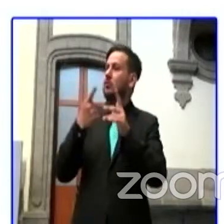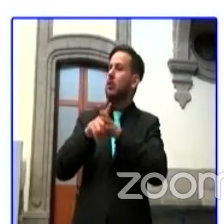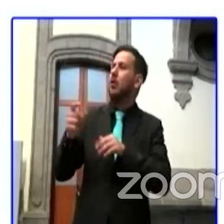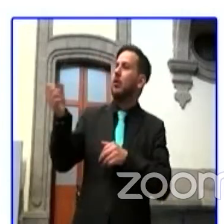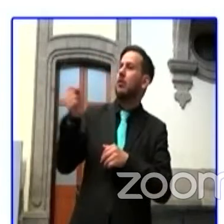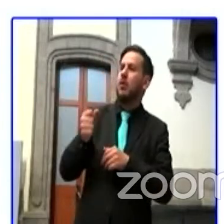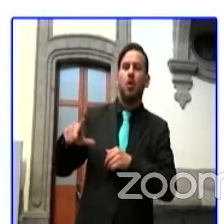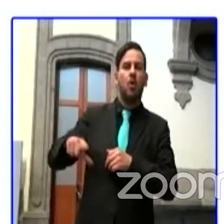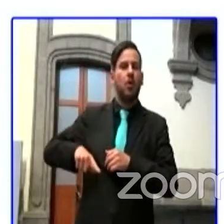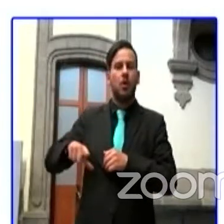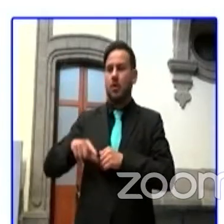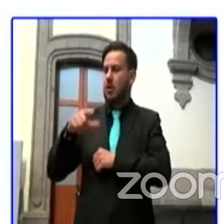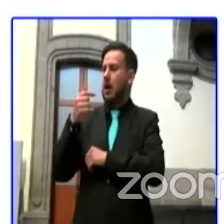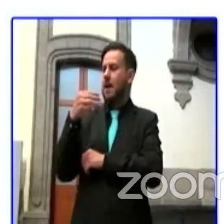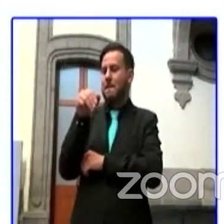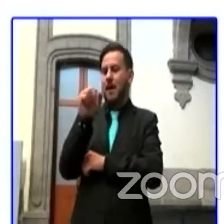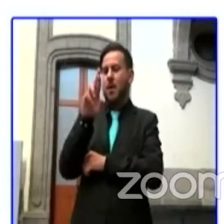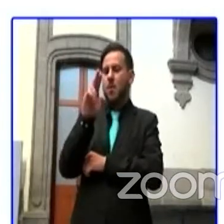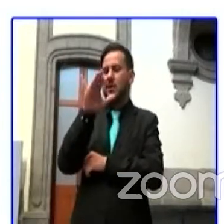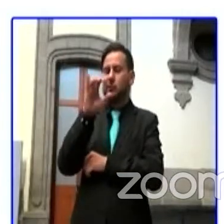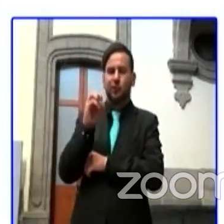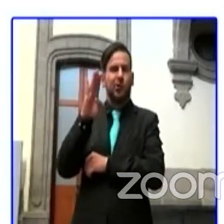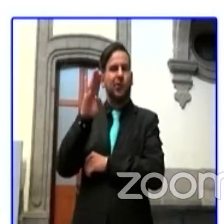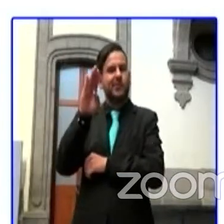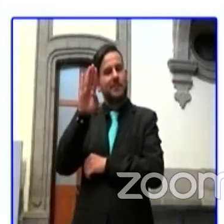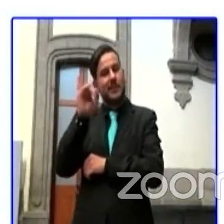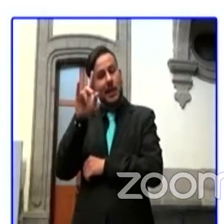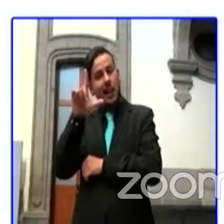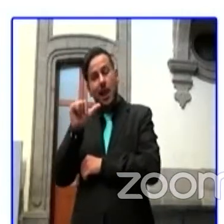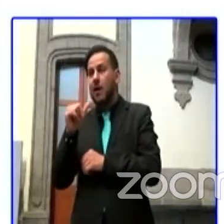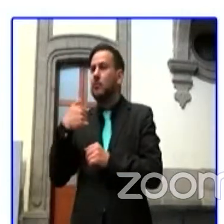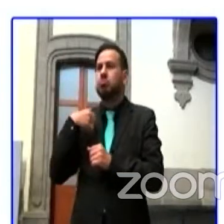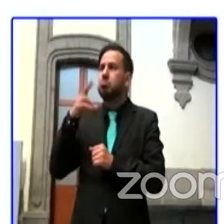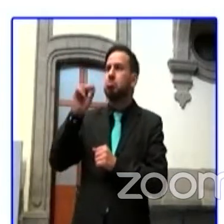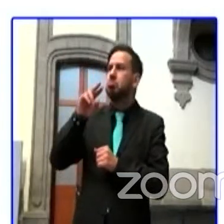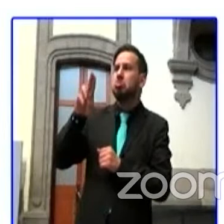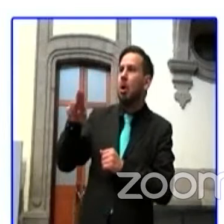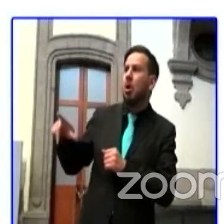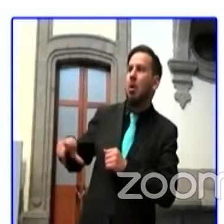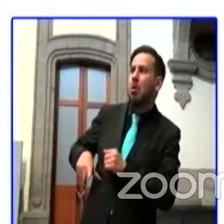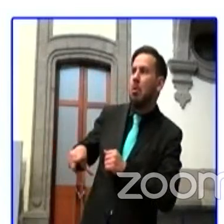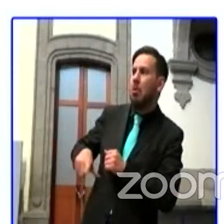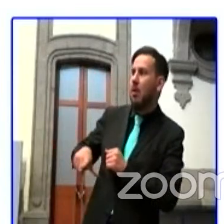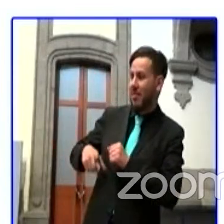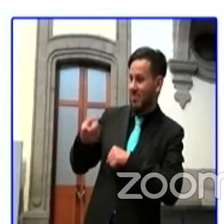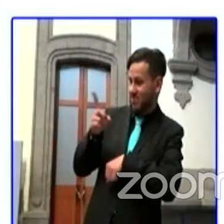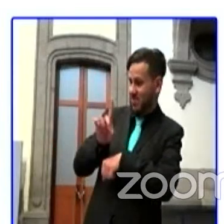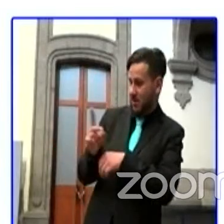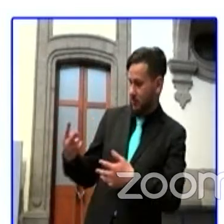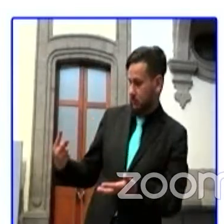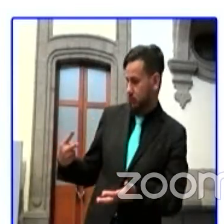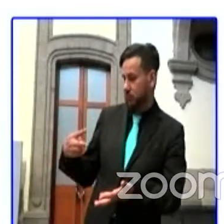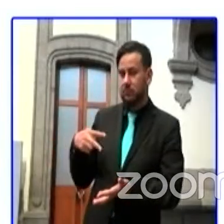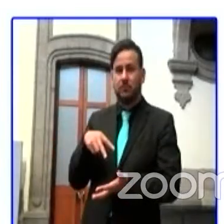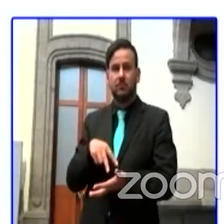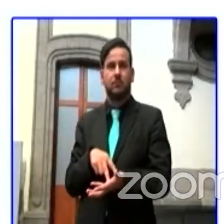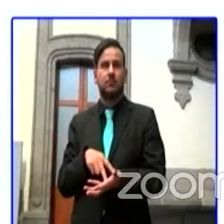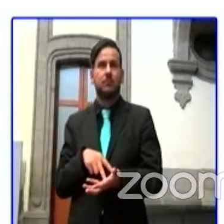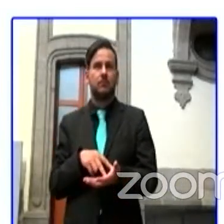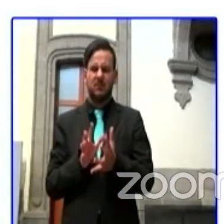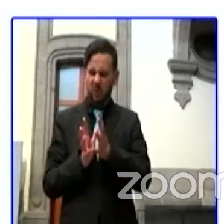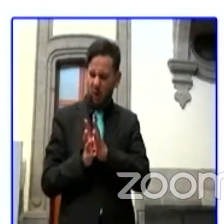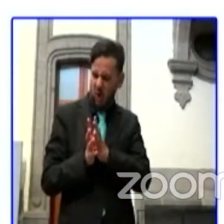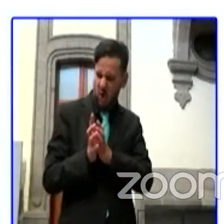gobernador Mauricio Vila. Yo no había escuchado en Yucatán que un gobernador, el día que toma protesta constitucional